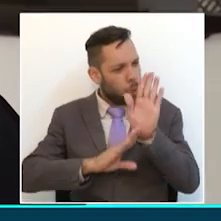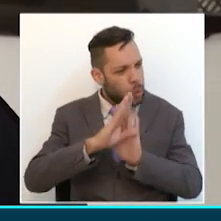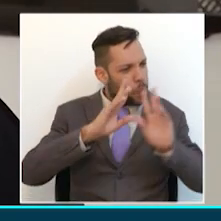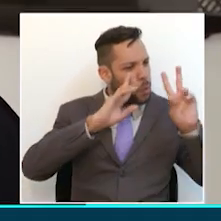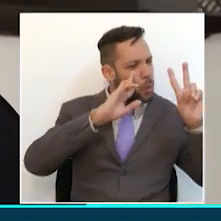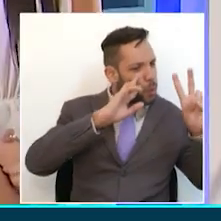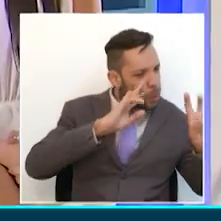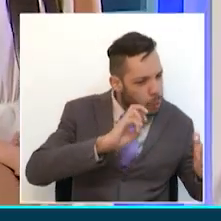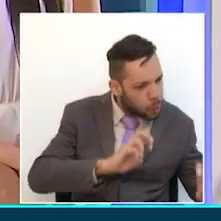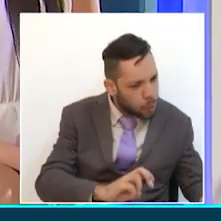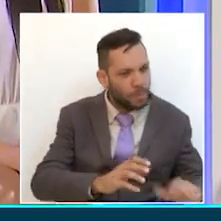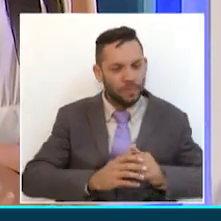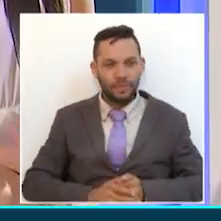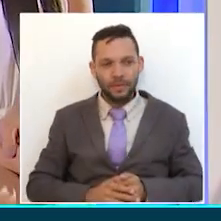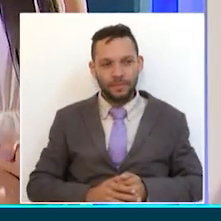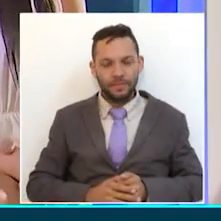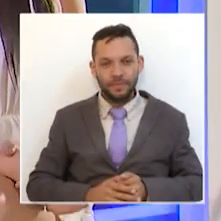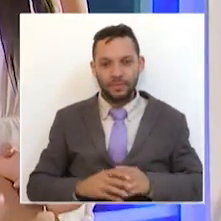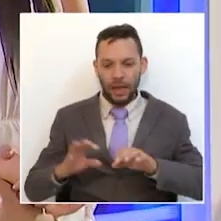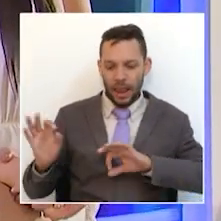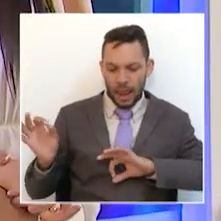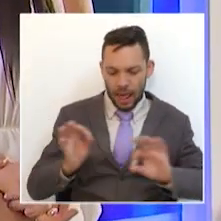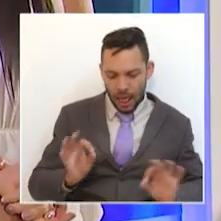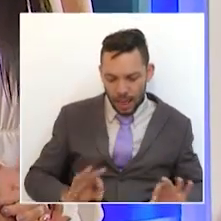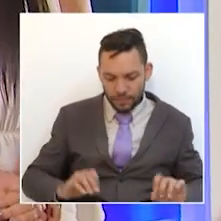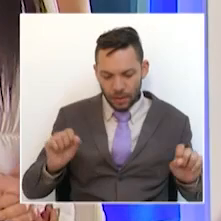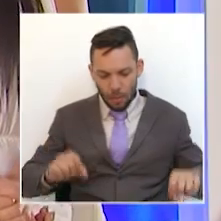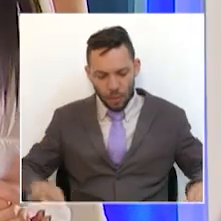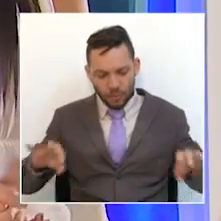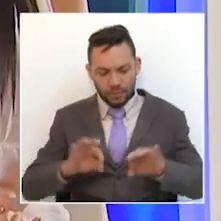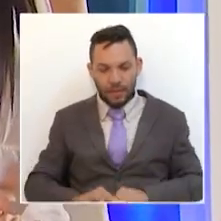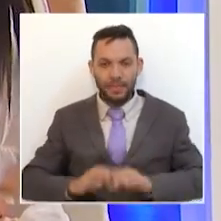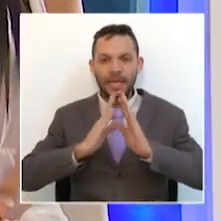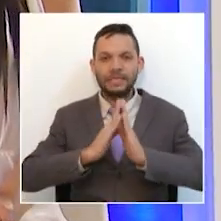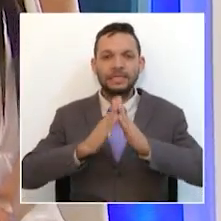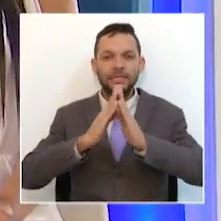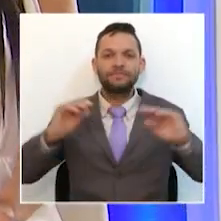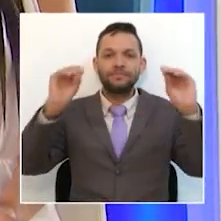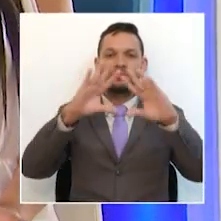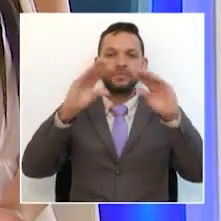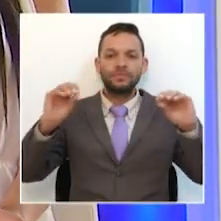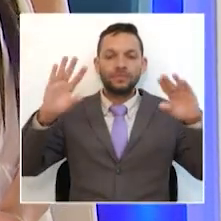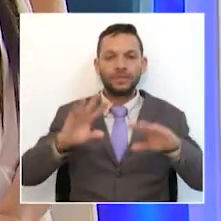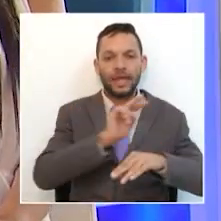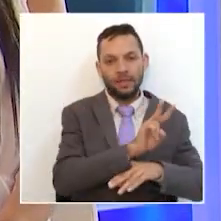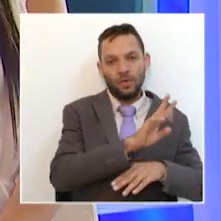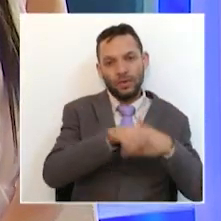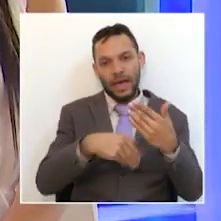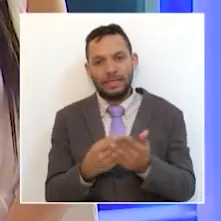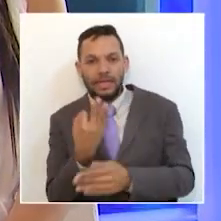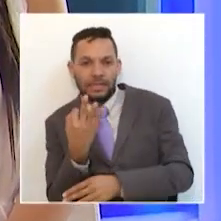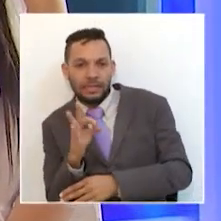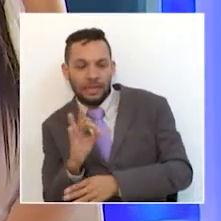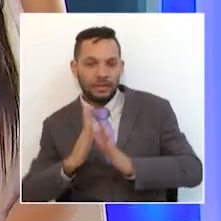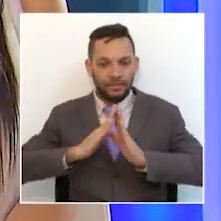realizar. Y prepárense para un plan recomendado en Navidad, porque del 2 al 13 de diciembre se podrá disfrutar